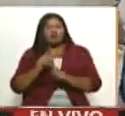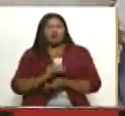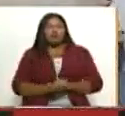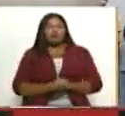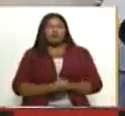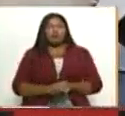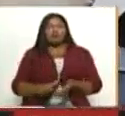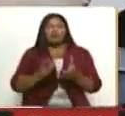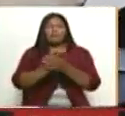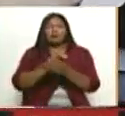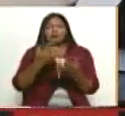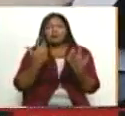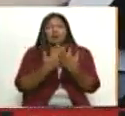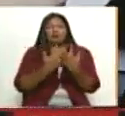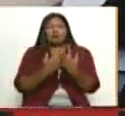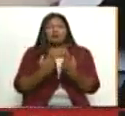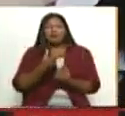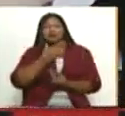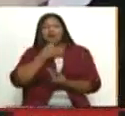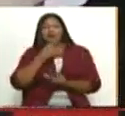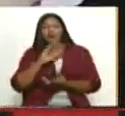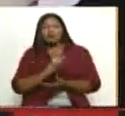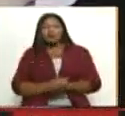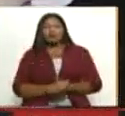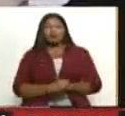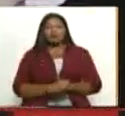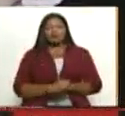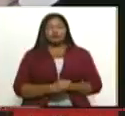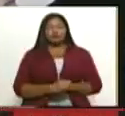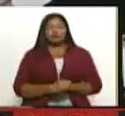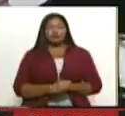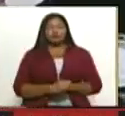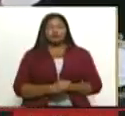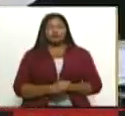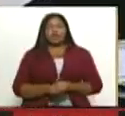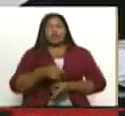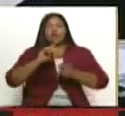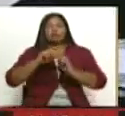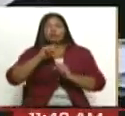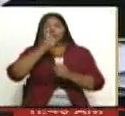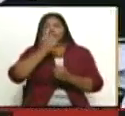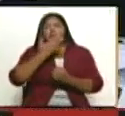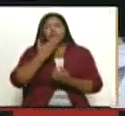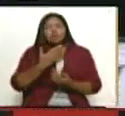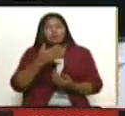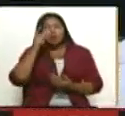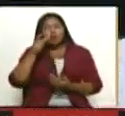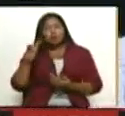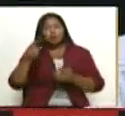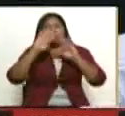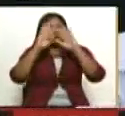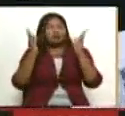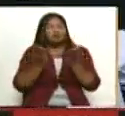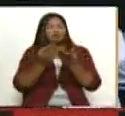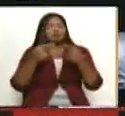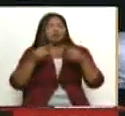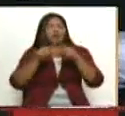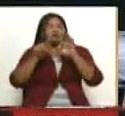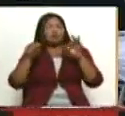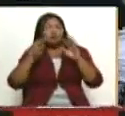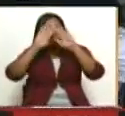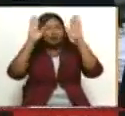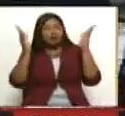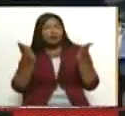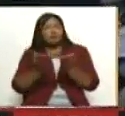guerra. Y si algo claman los pueblos del mundo, hoy, en un mundo con